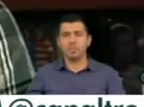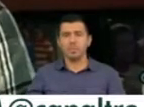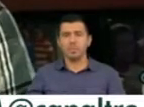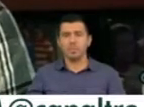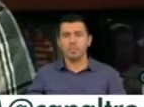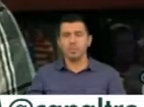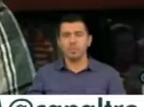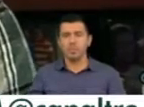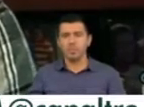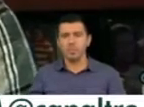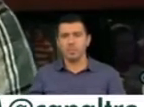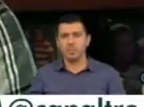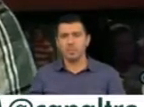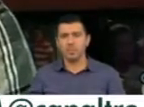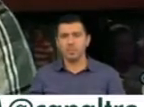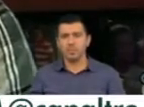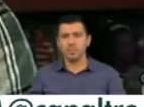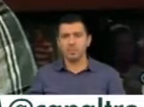Educación